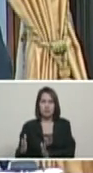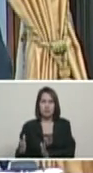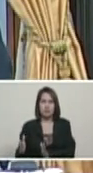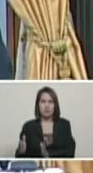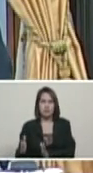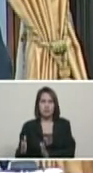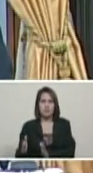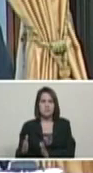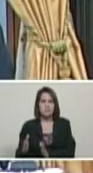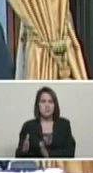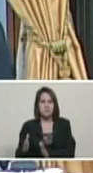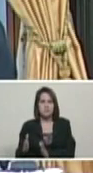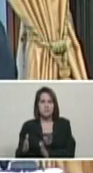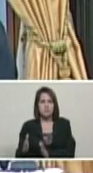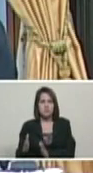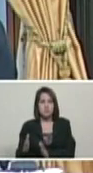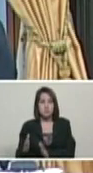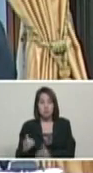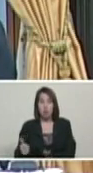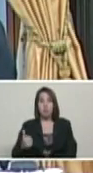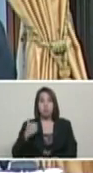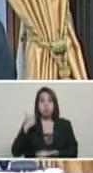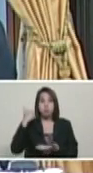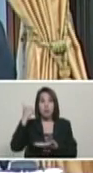En el caso de los aguinaldos,